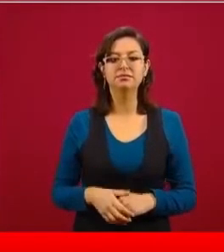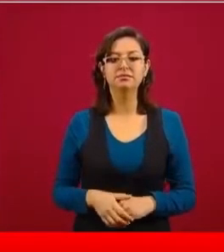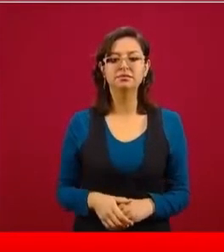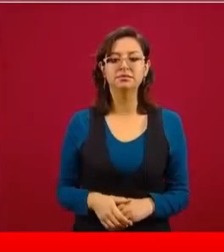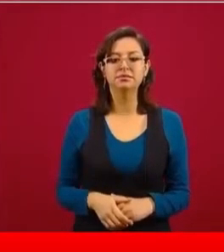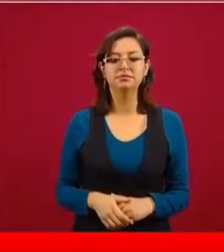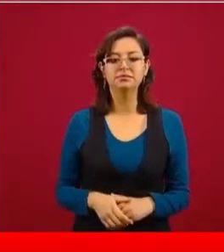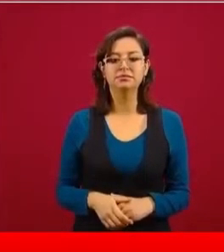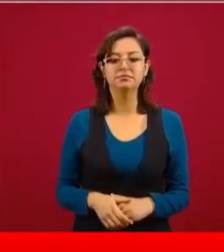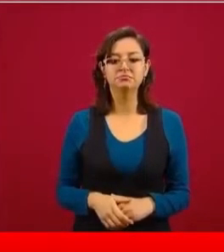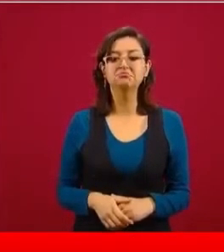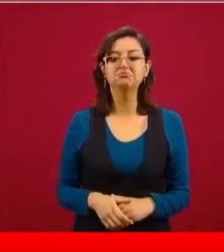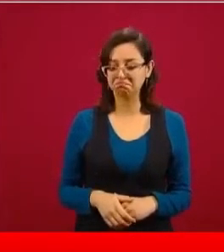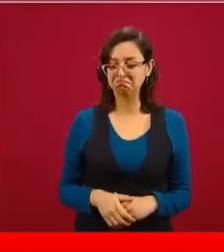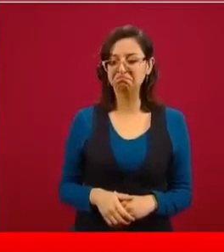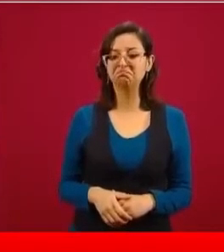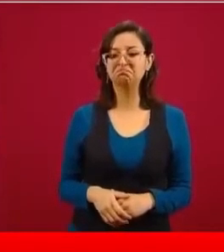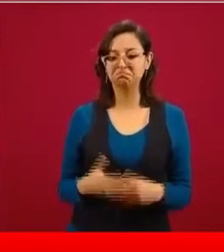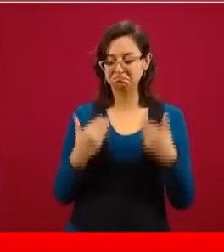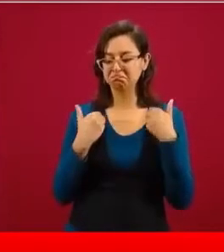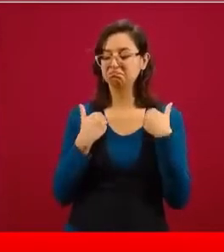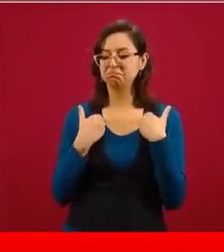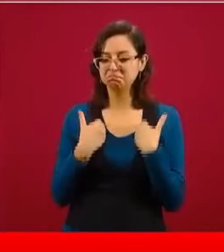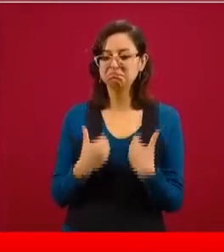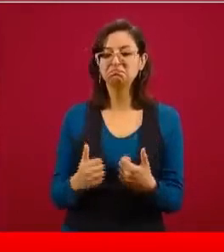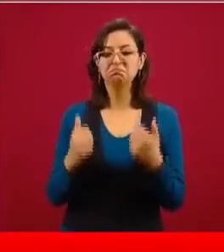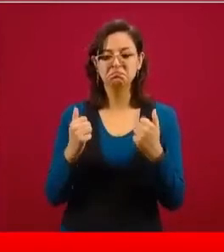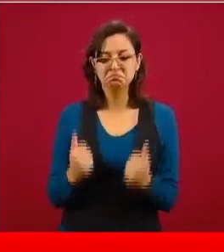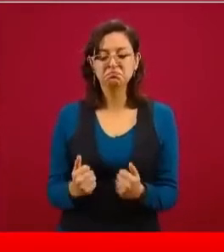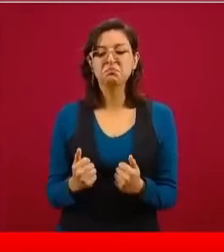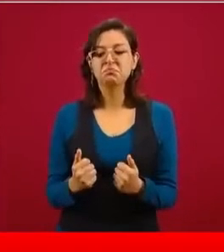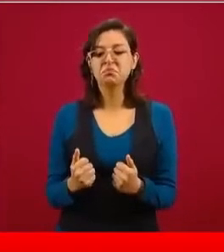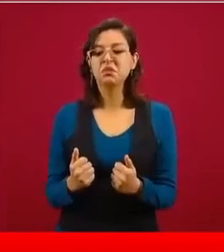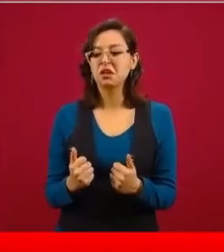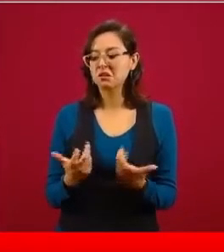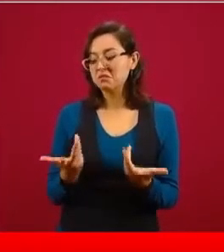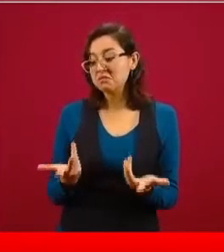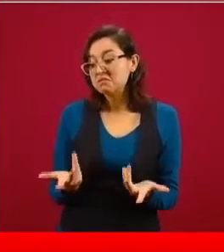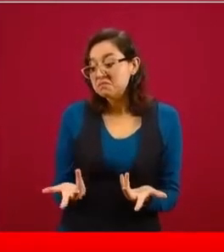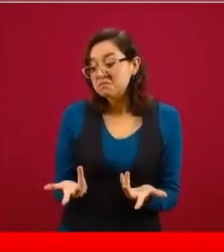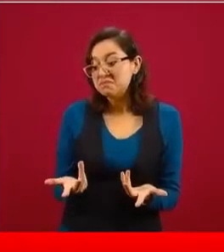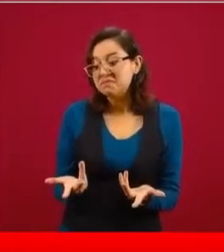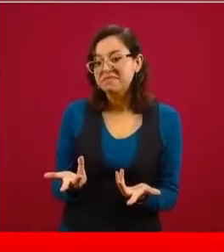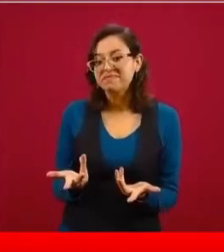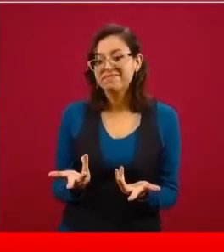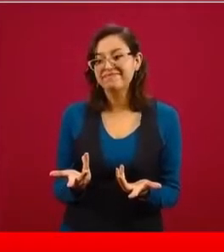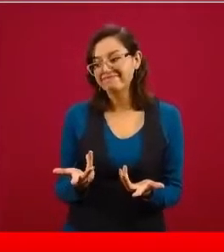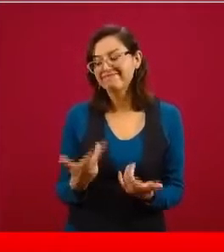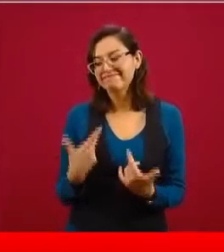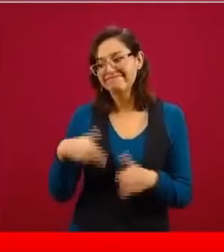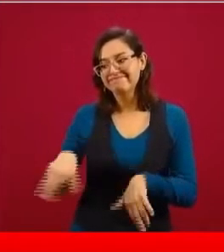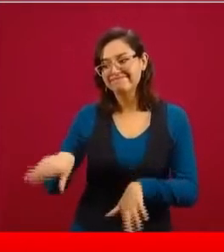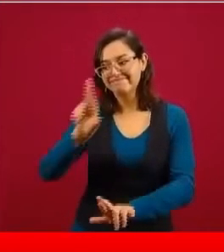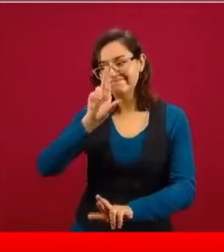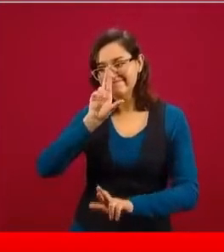Los entendemos y los respetamos, pero en México hubo un cambio.